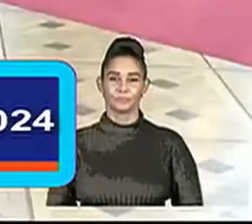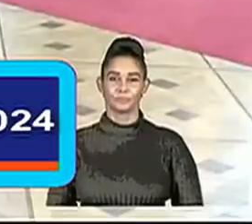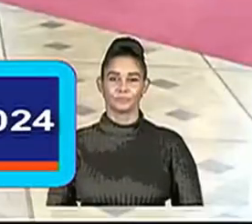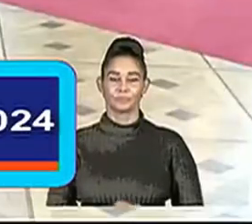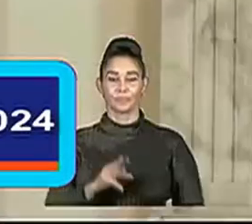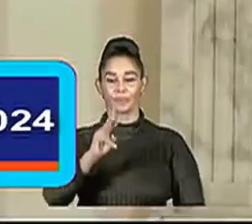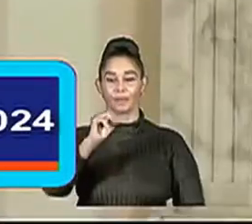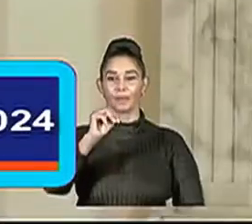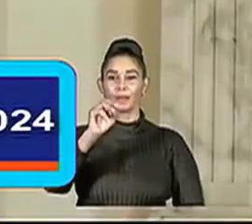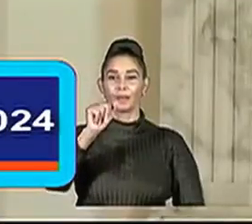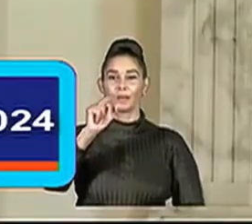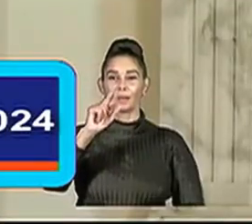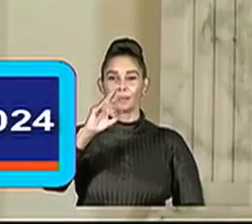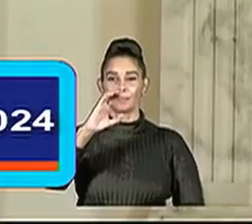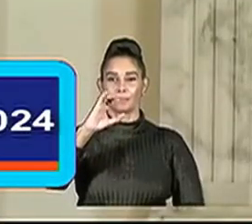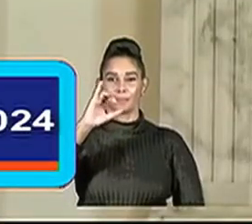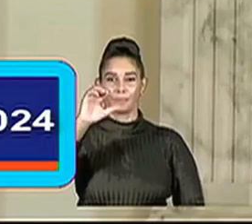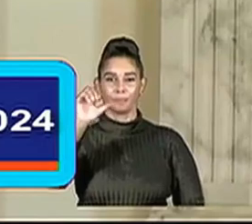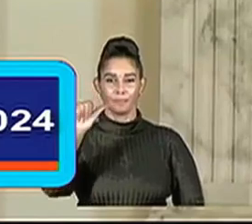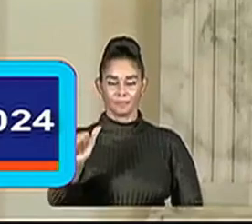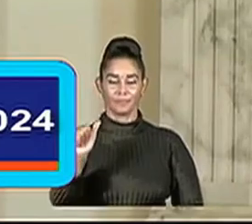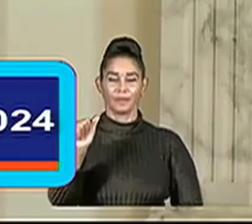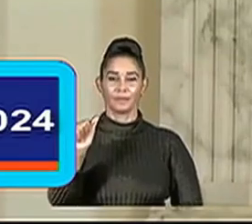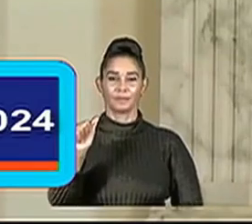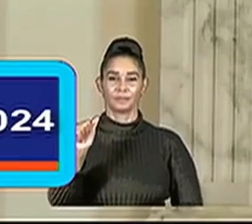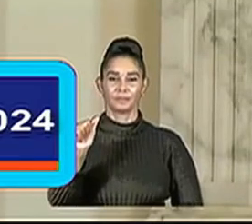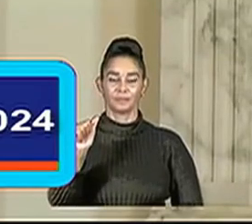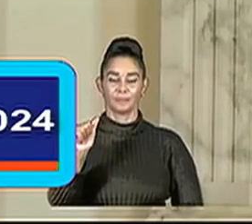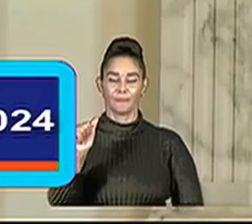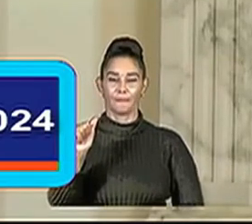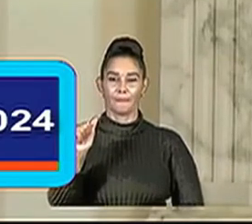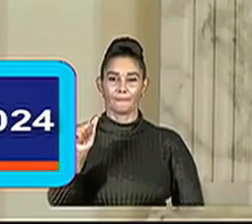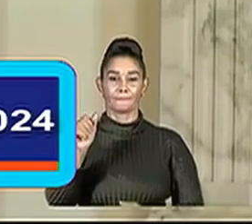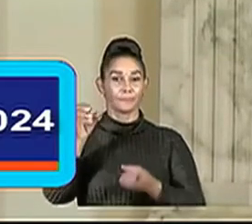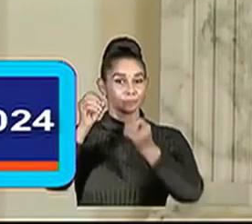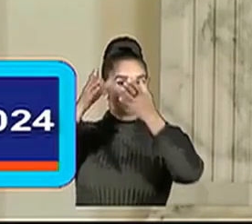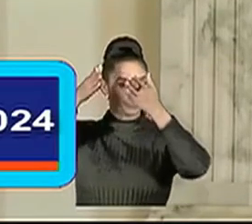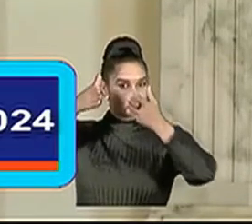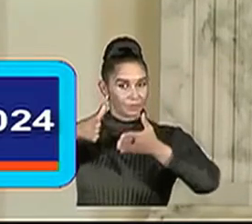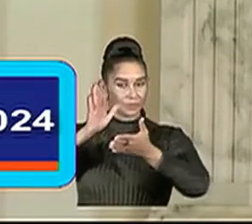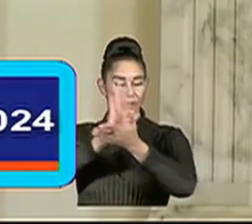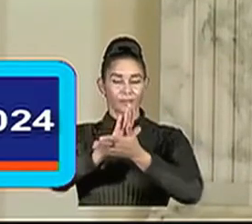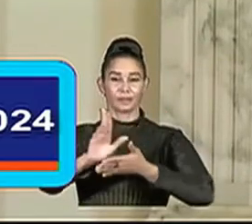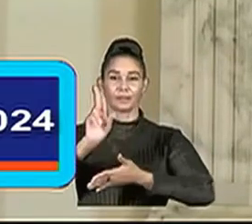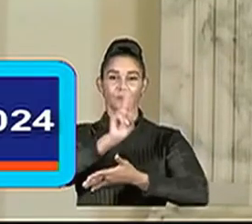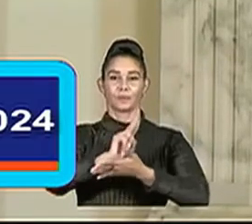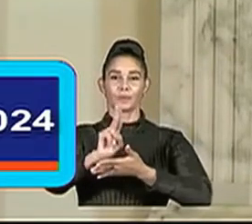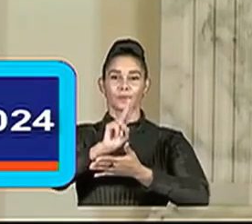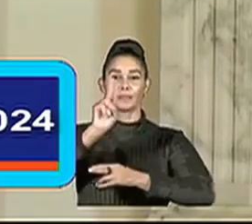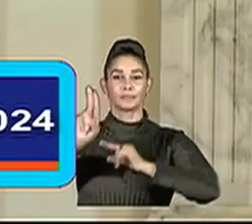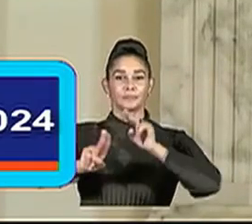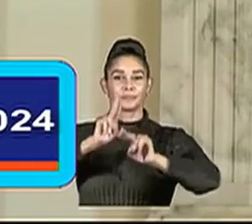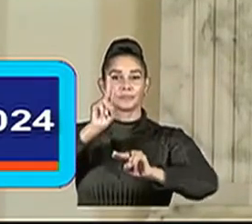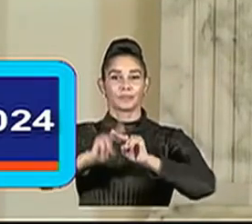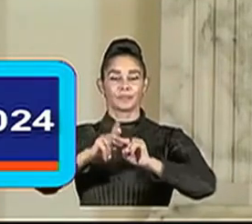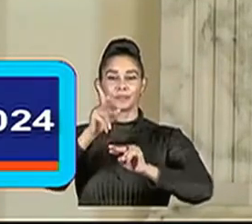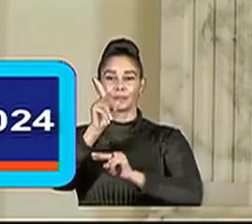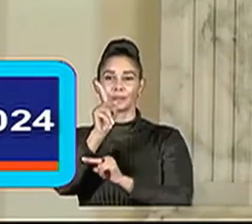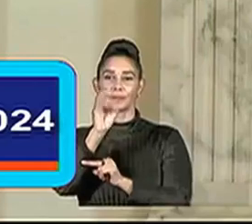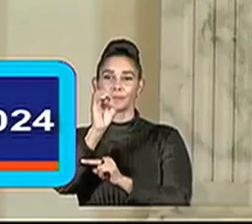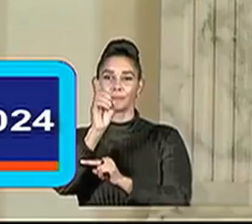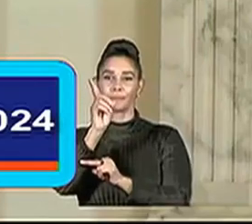Marcia Josefina Beltré Díaz, profesora de la Universidad Nacional Pedro